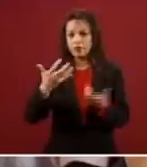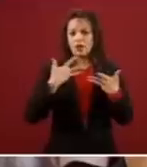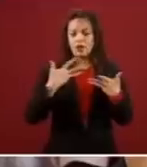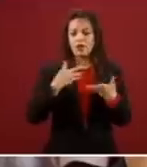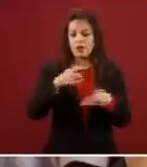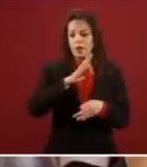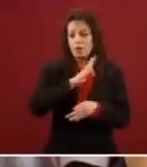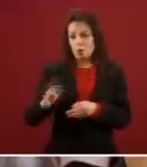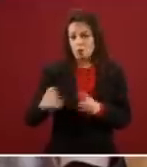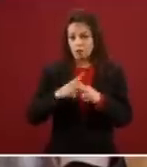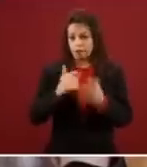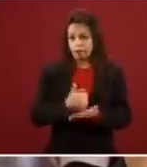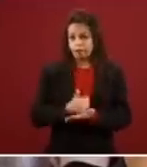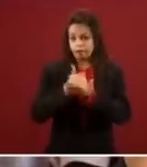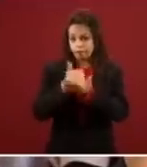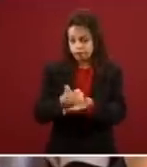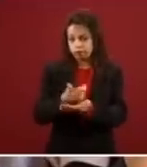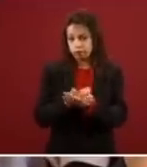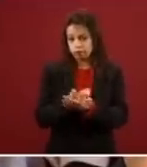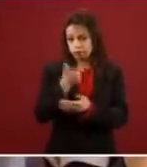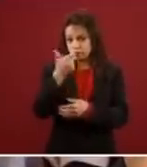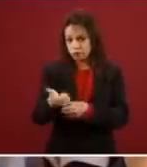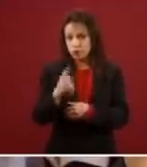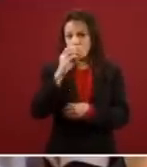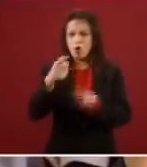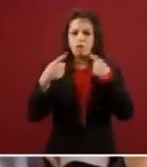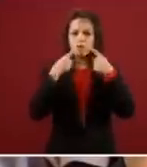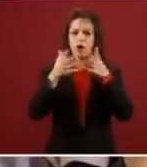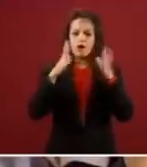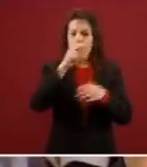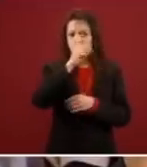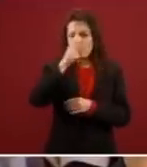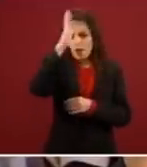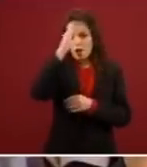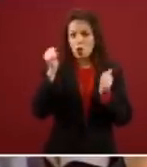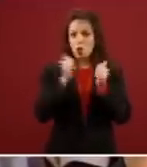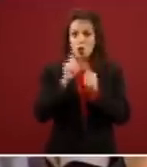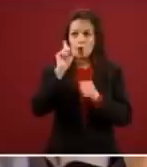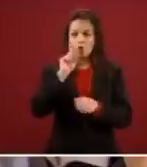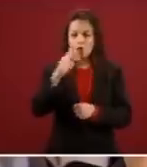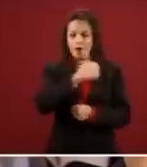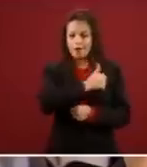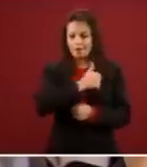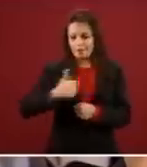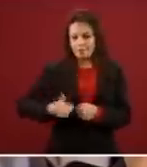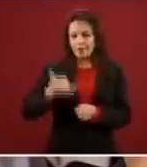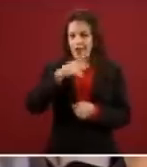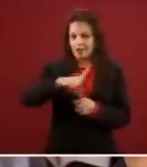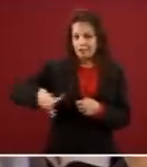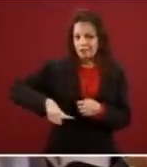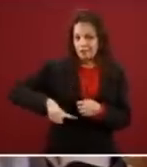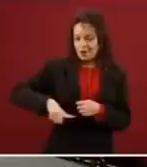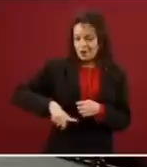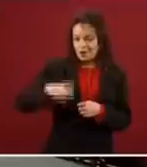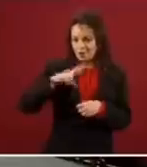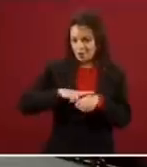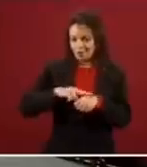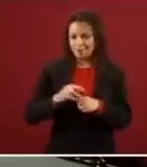acordó algo en sus pláticas con la gobernadora y la alcaldesa? Estas serían mis preguntas sobre Sonora.